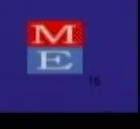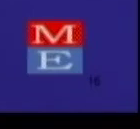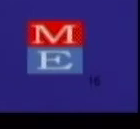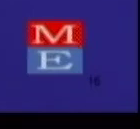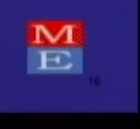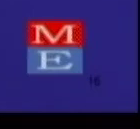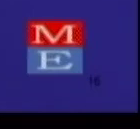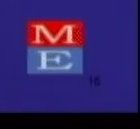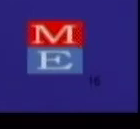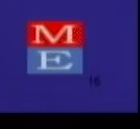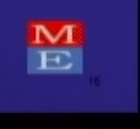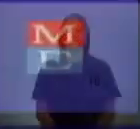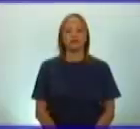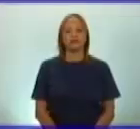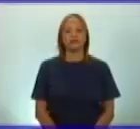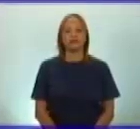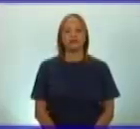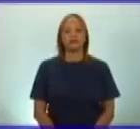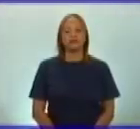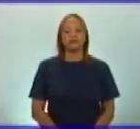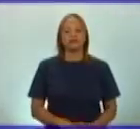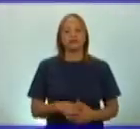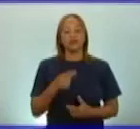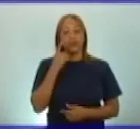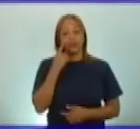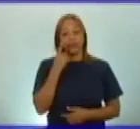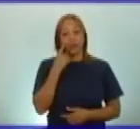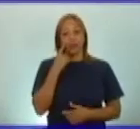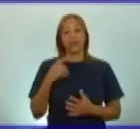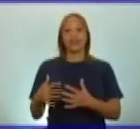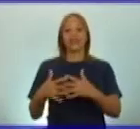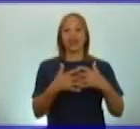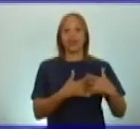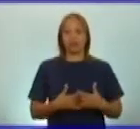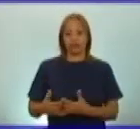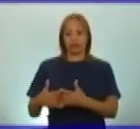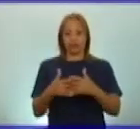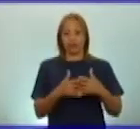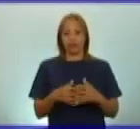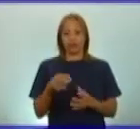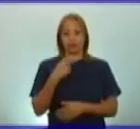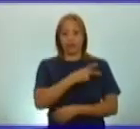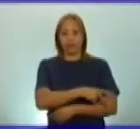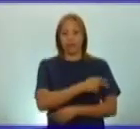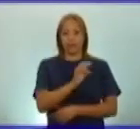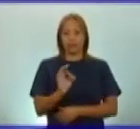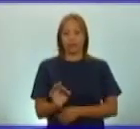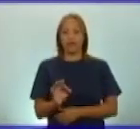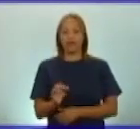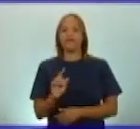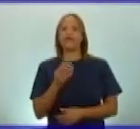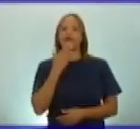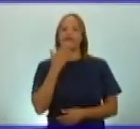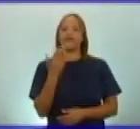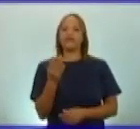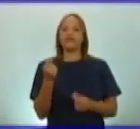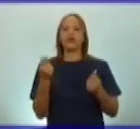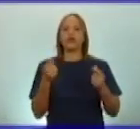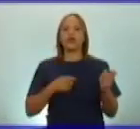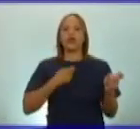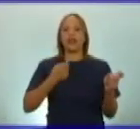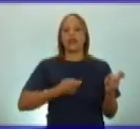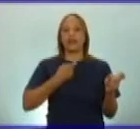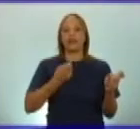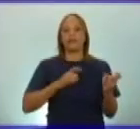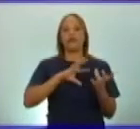Por tanto, Estados Unidos, ustedes se dieron cuenta que es uno de los países muy beneficiados de esta Primera Guerra Mundial. Pero uno de los principales